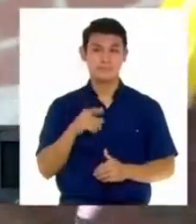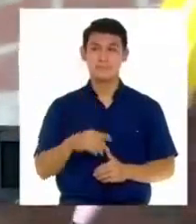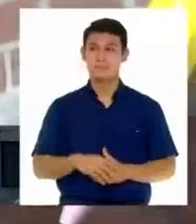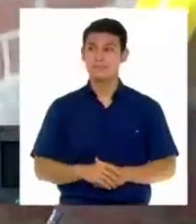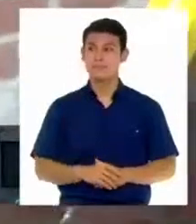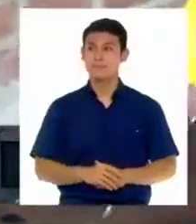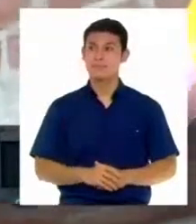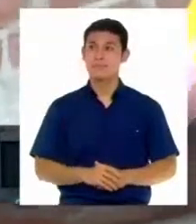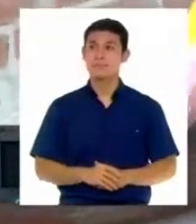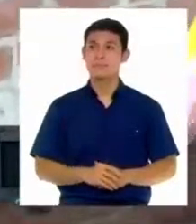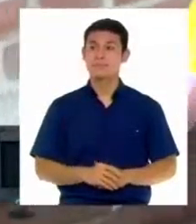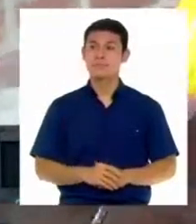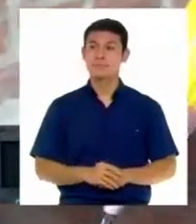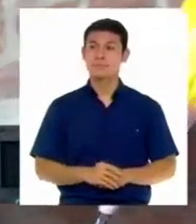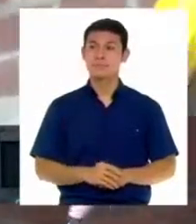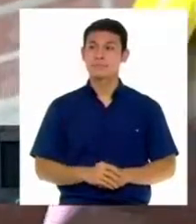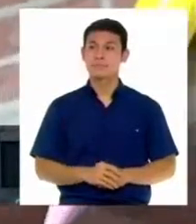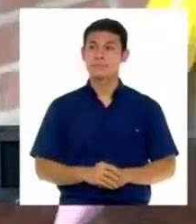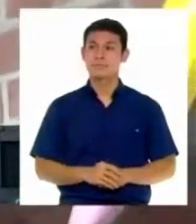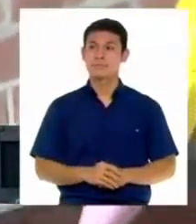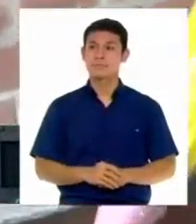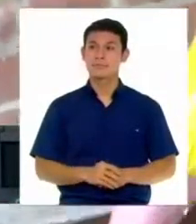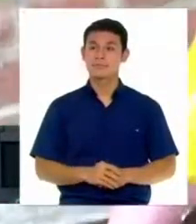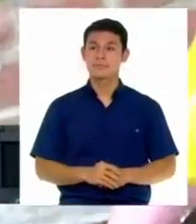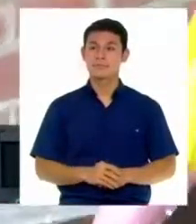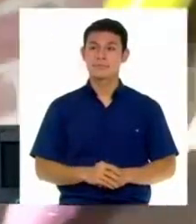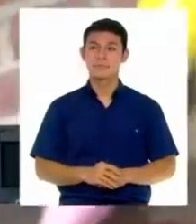se va a conocer.